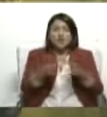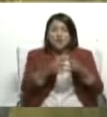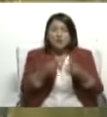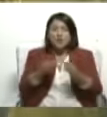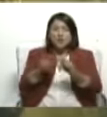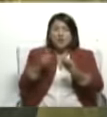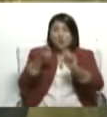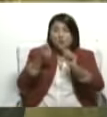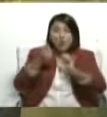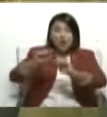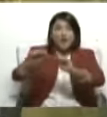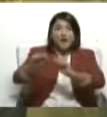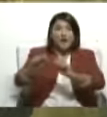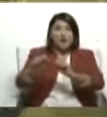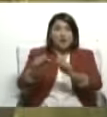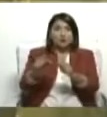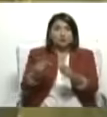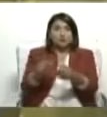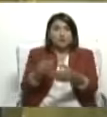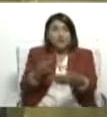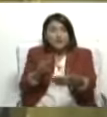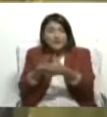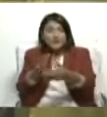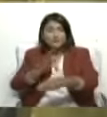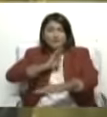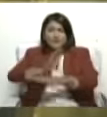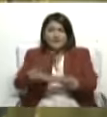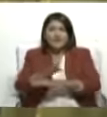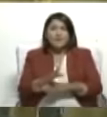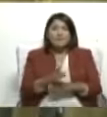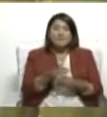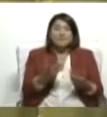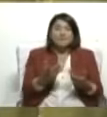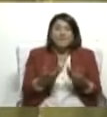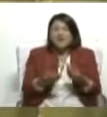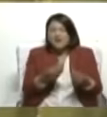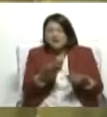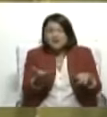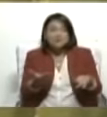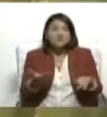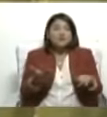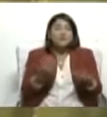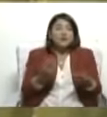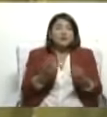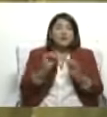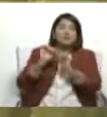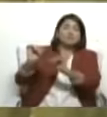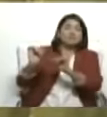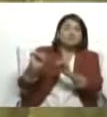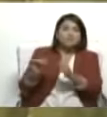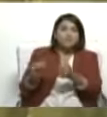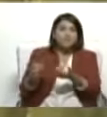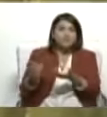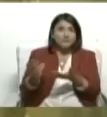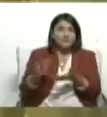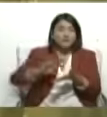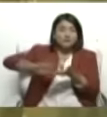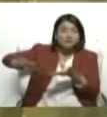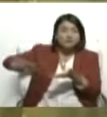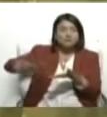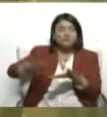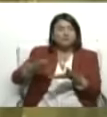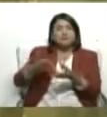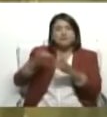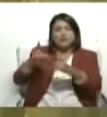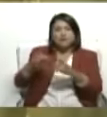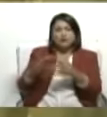han emprendido tácticas o estrategias para superar esas medidas coercitivas? Y si tiene algunas experiencias significativas, particulares, sería bueno